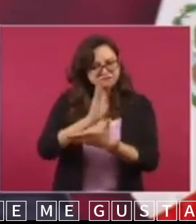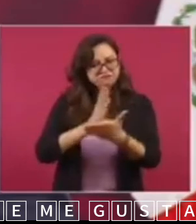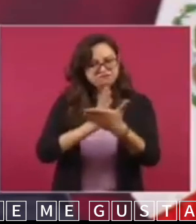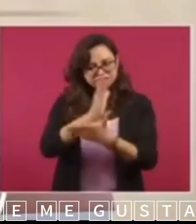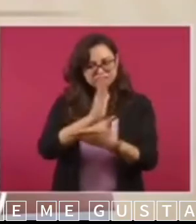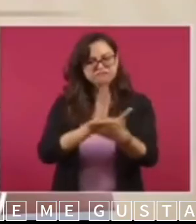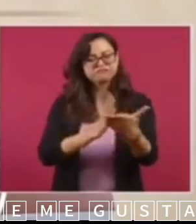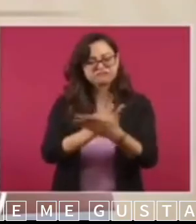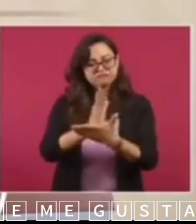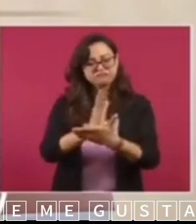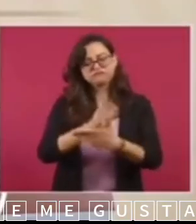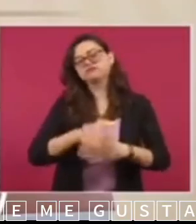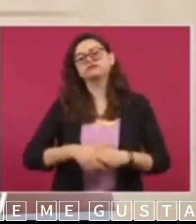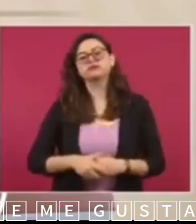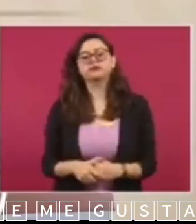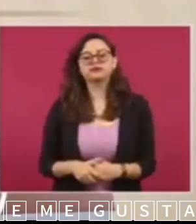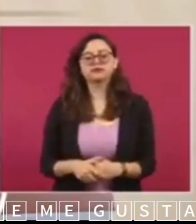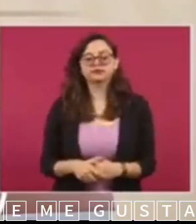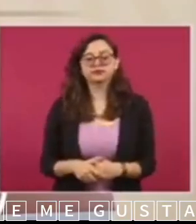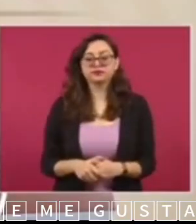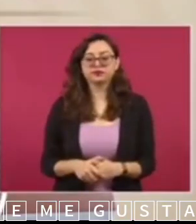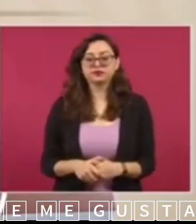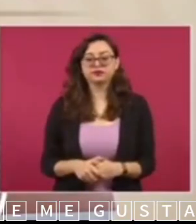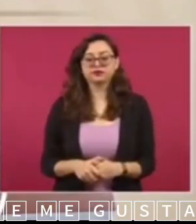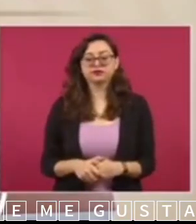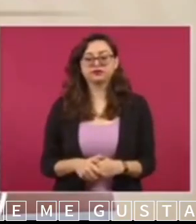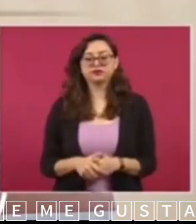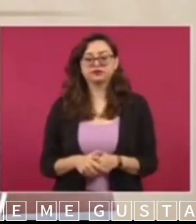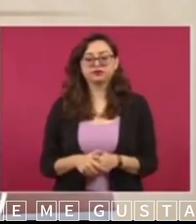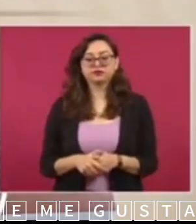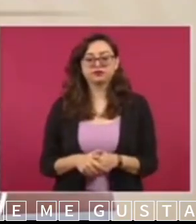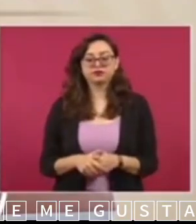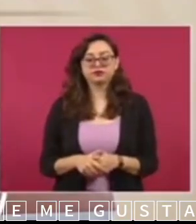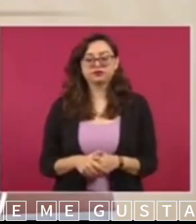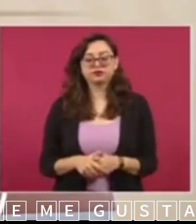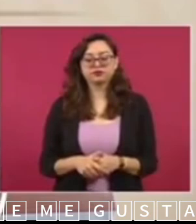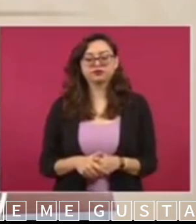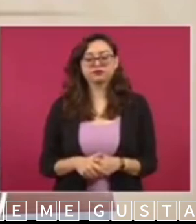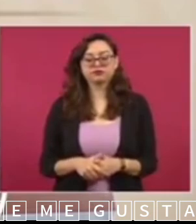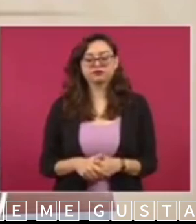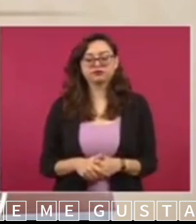tanto en las luchas